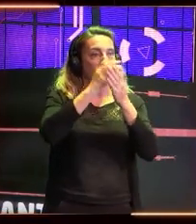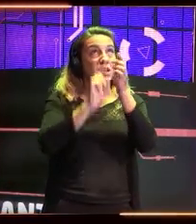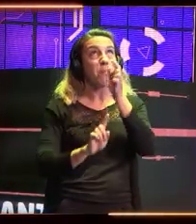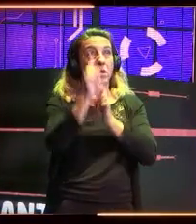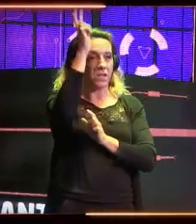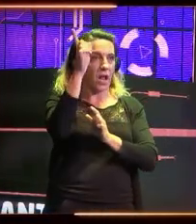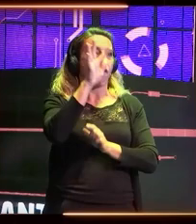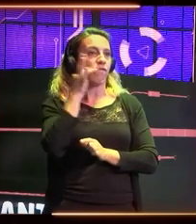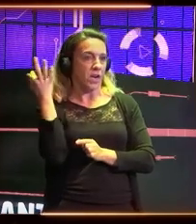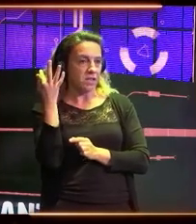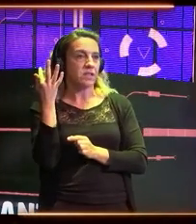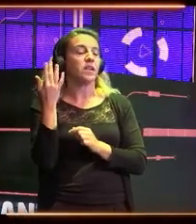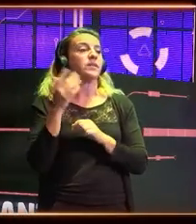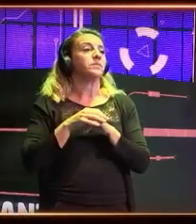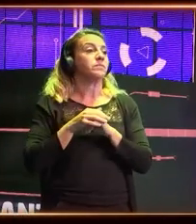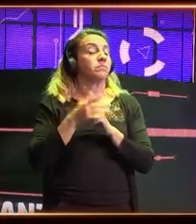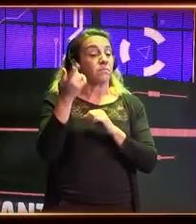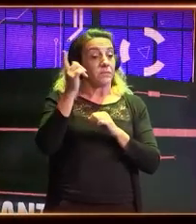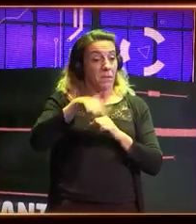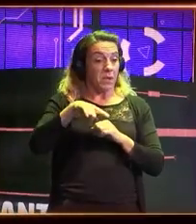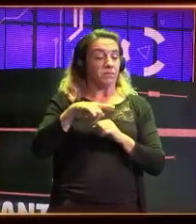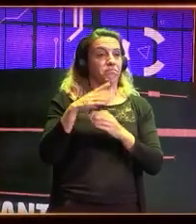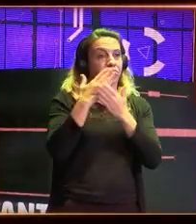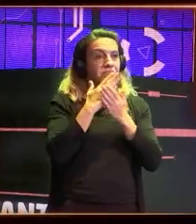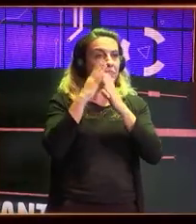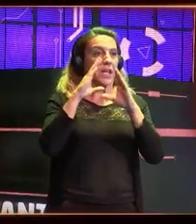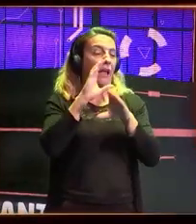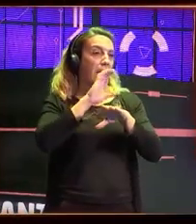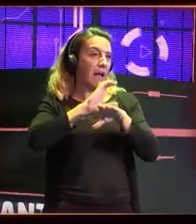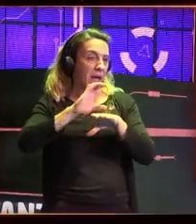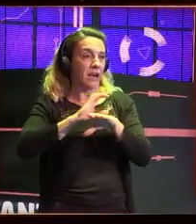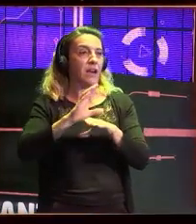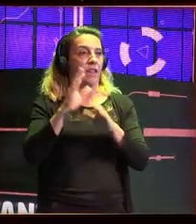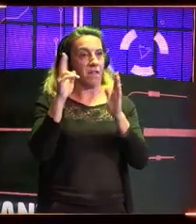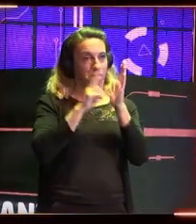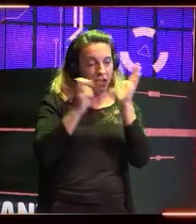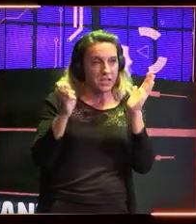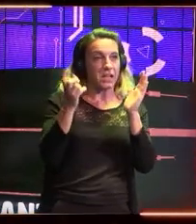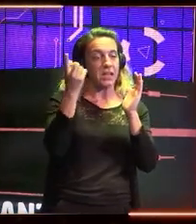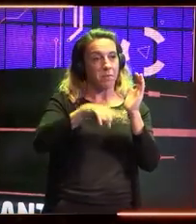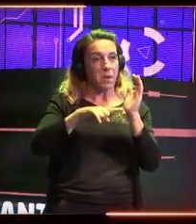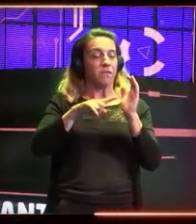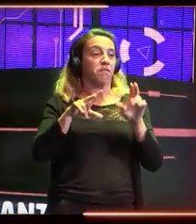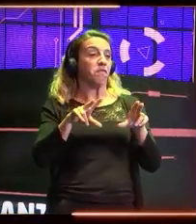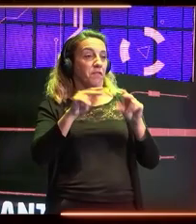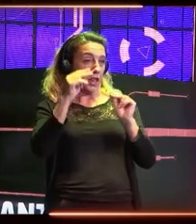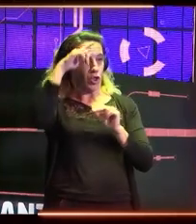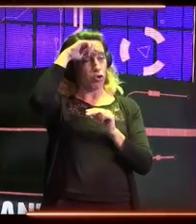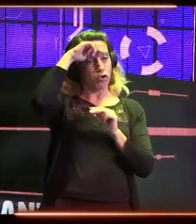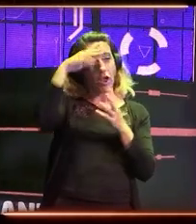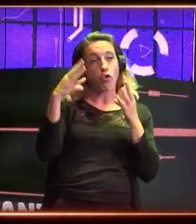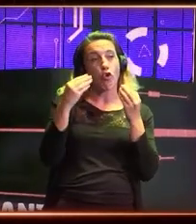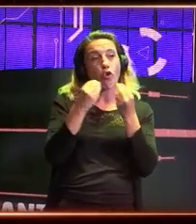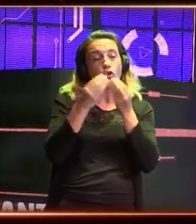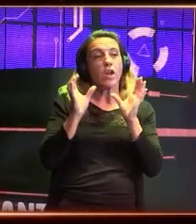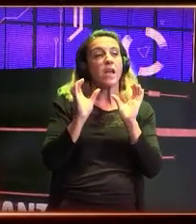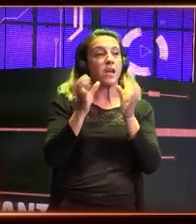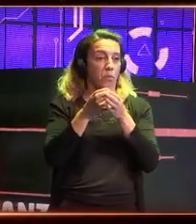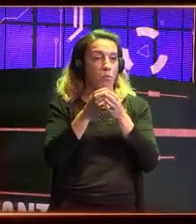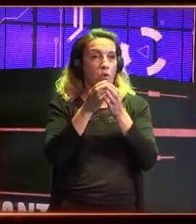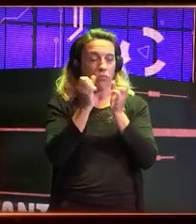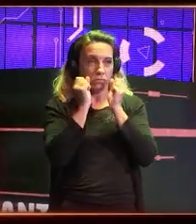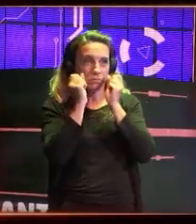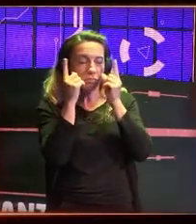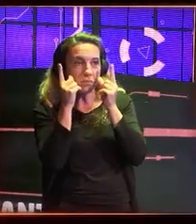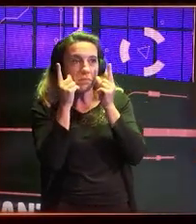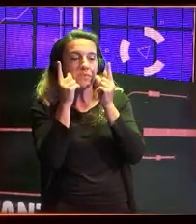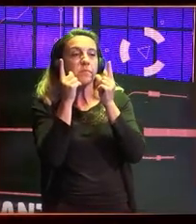durante ese periodo completó su carrera de física y además terminó un doctorado atención con el equipo que descubrió el